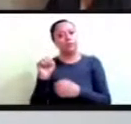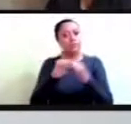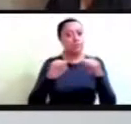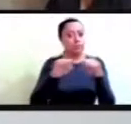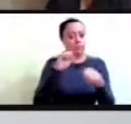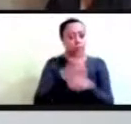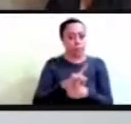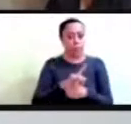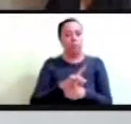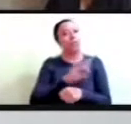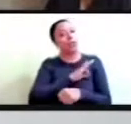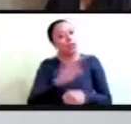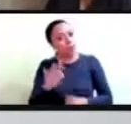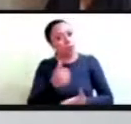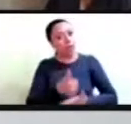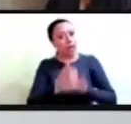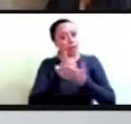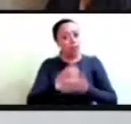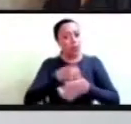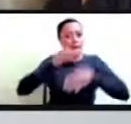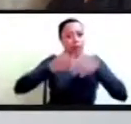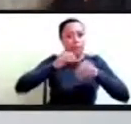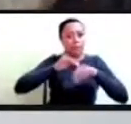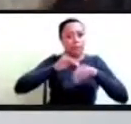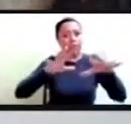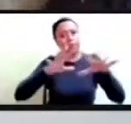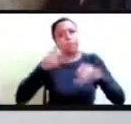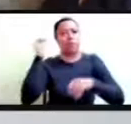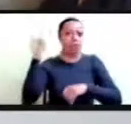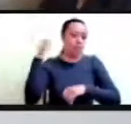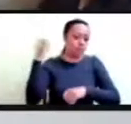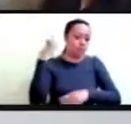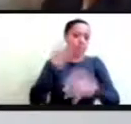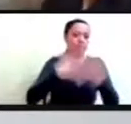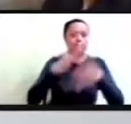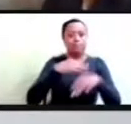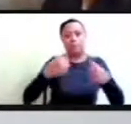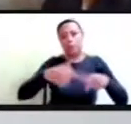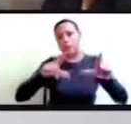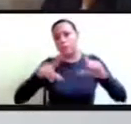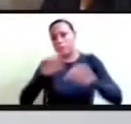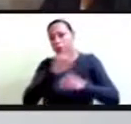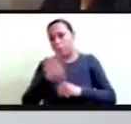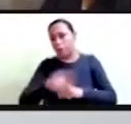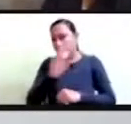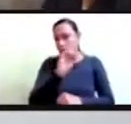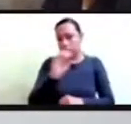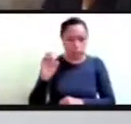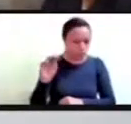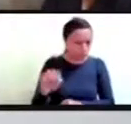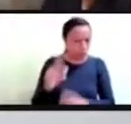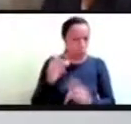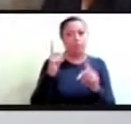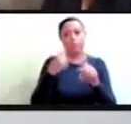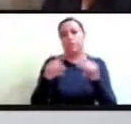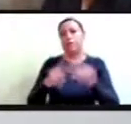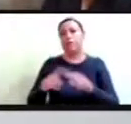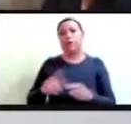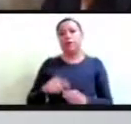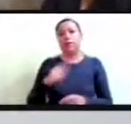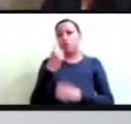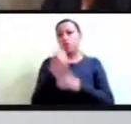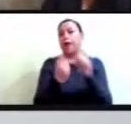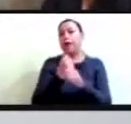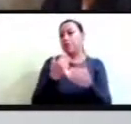nuestra labor a través de conferencias, ya saben, por todos estos medios, por Zoom y demás. El año pasado tuvimos alrededor de 20